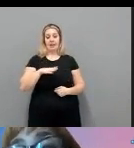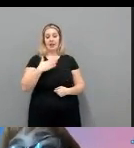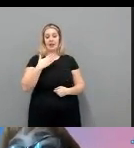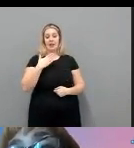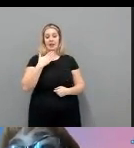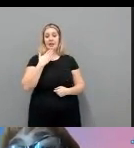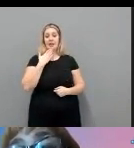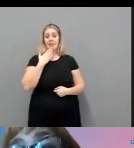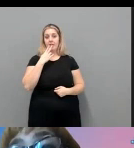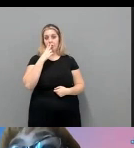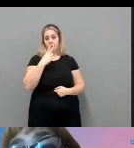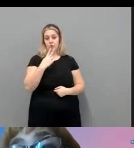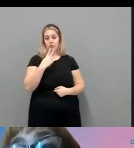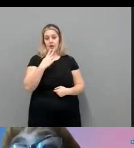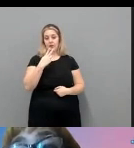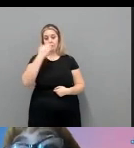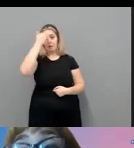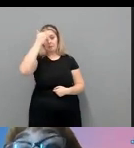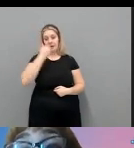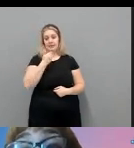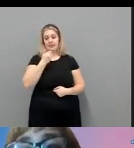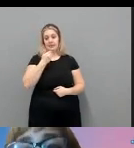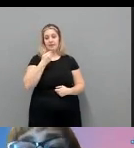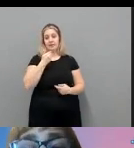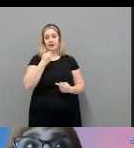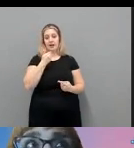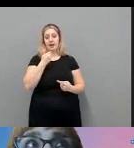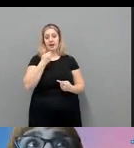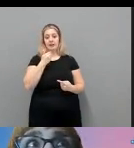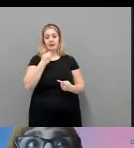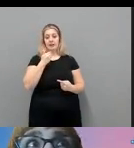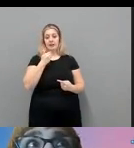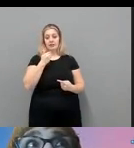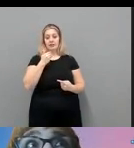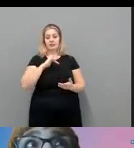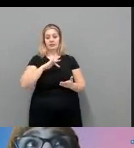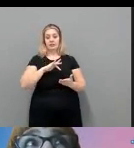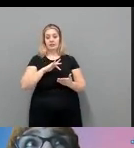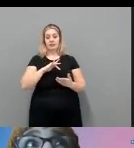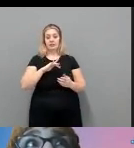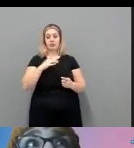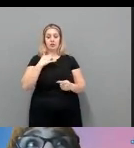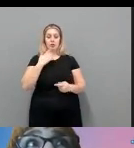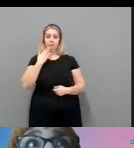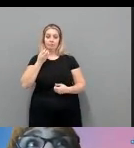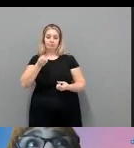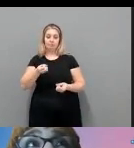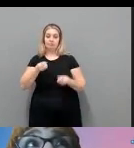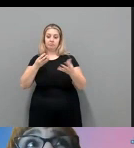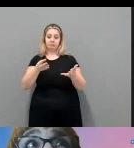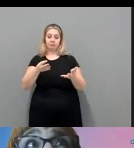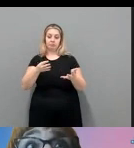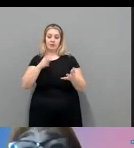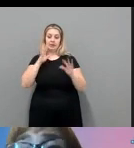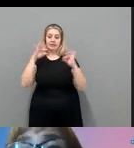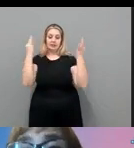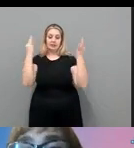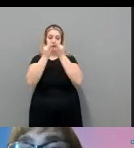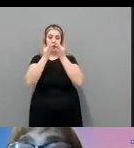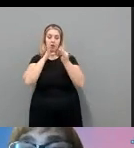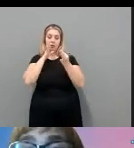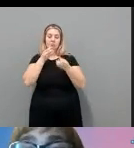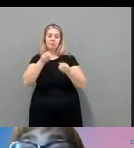de 2 años con parálisis cerebral. Y lo que ocurre y por qué lo traigo a este seminario es